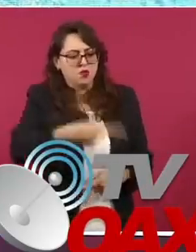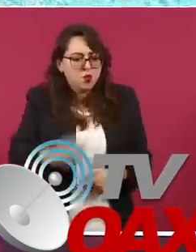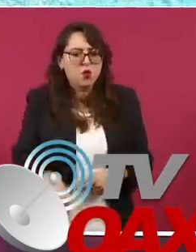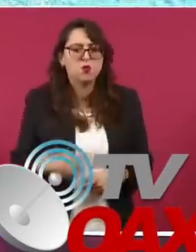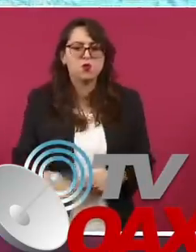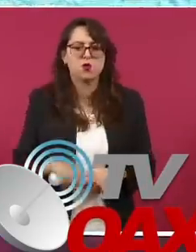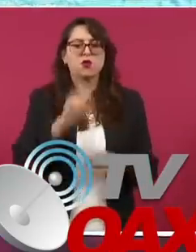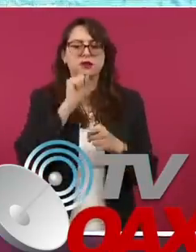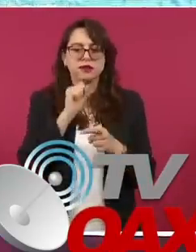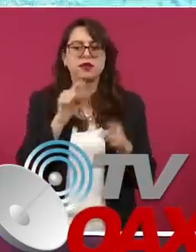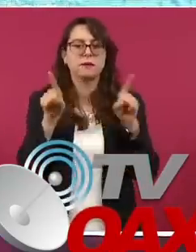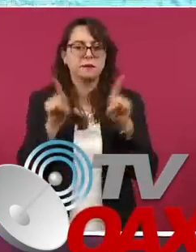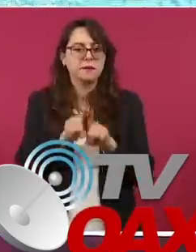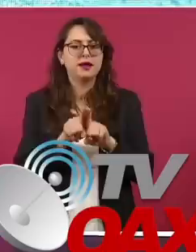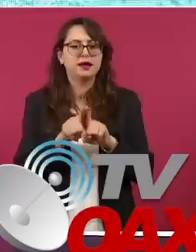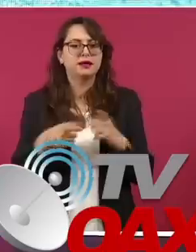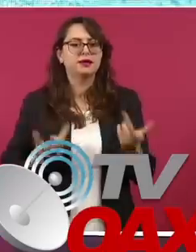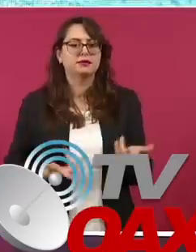Que además